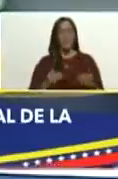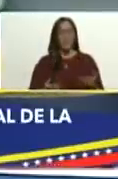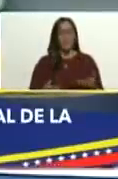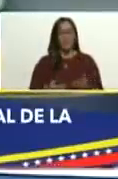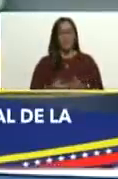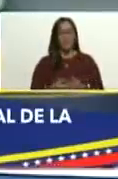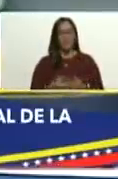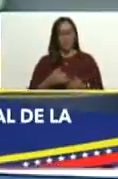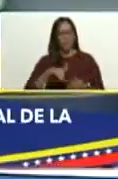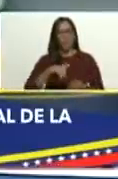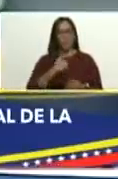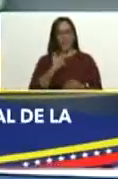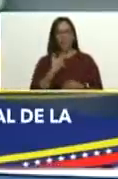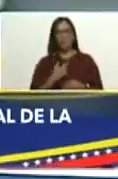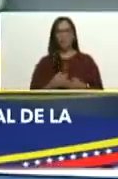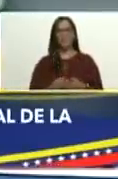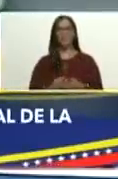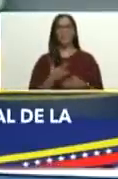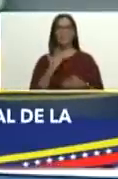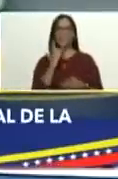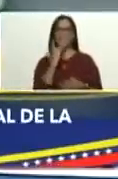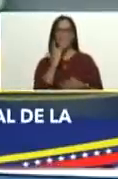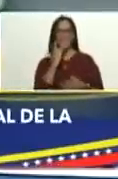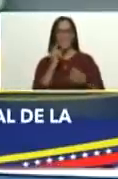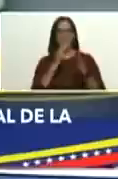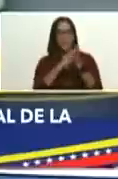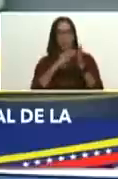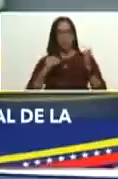que pudiéramos decir digna de imitar